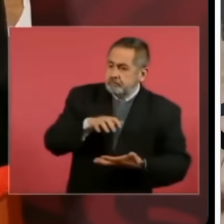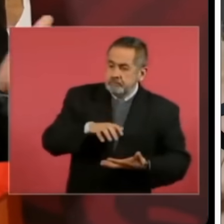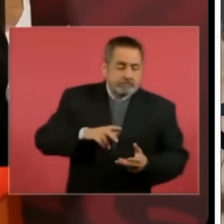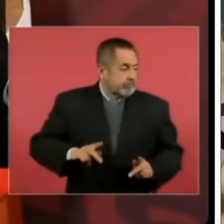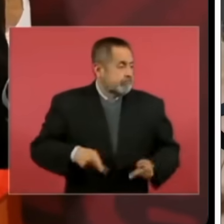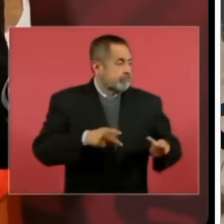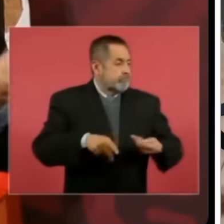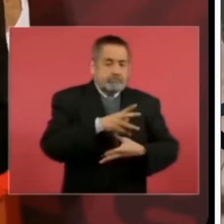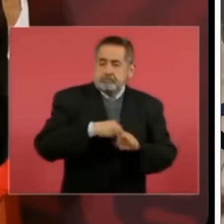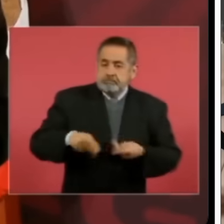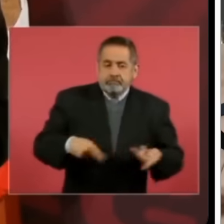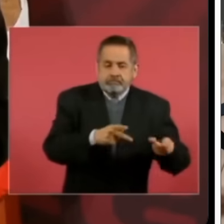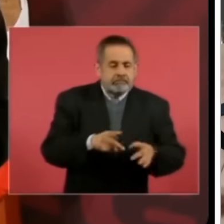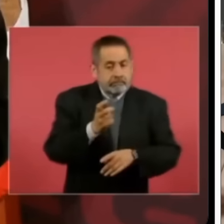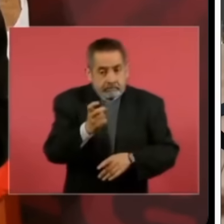Pues solo les ofrezco